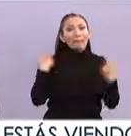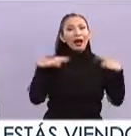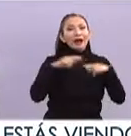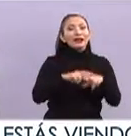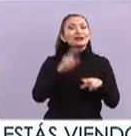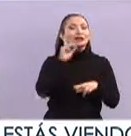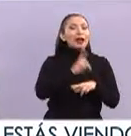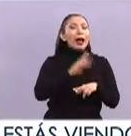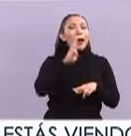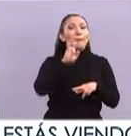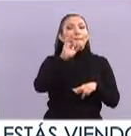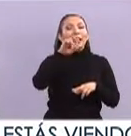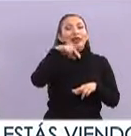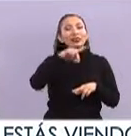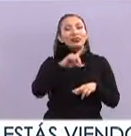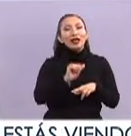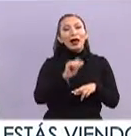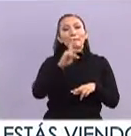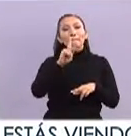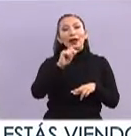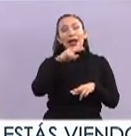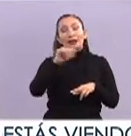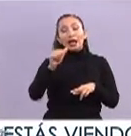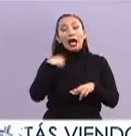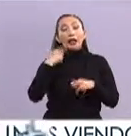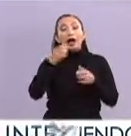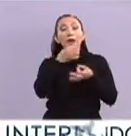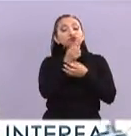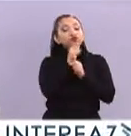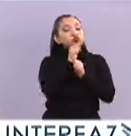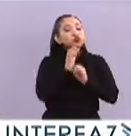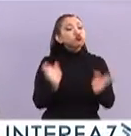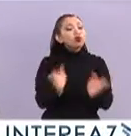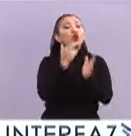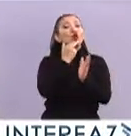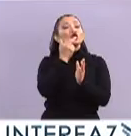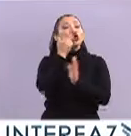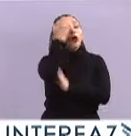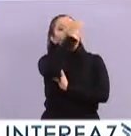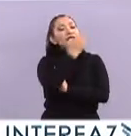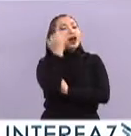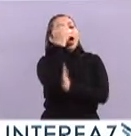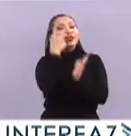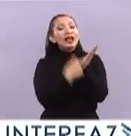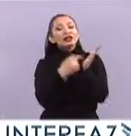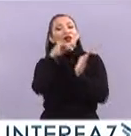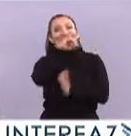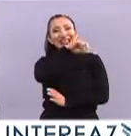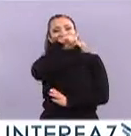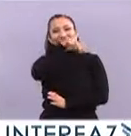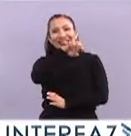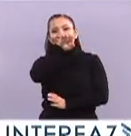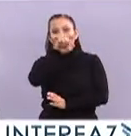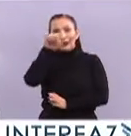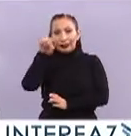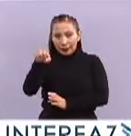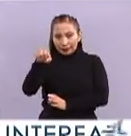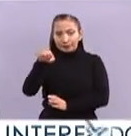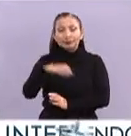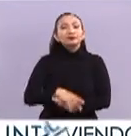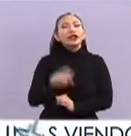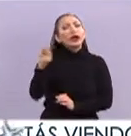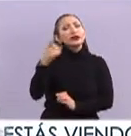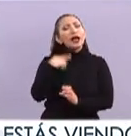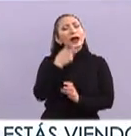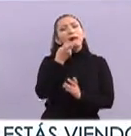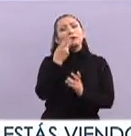maestra Brenda Peña Barragán, subdirectora de promoción del uso de las evaluaciones del Instituto Nacional para la Evaluación de la Educación,